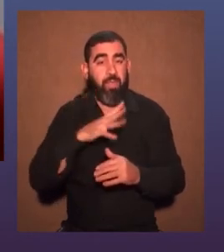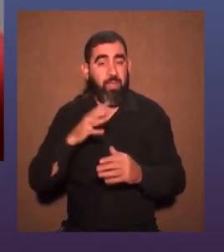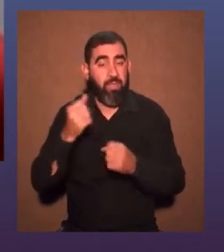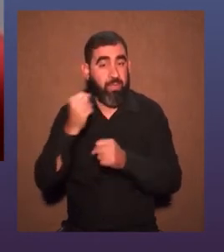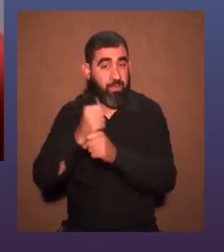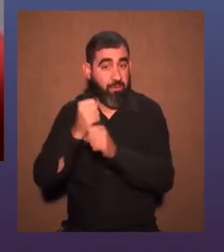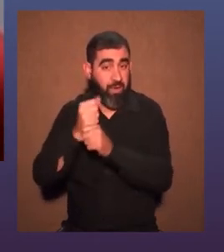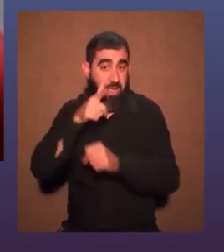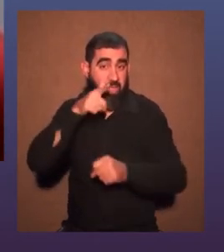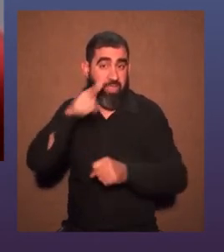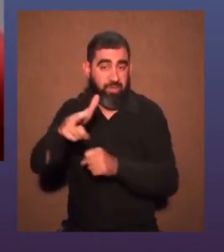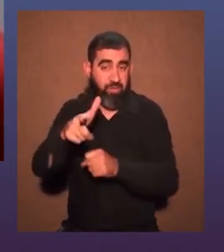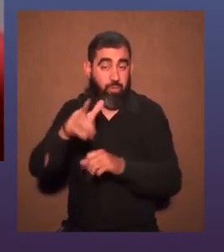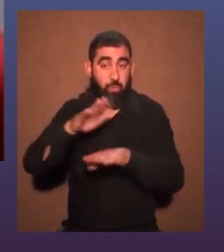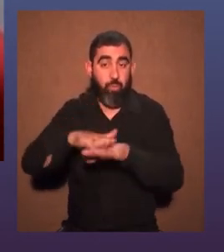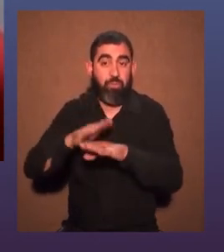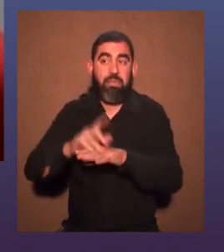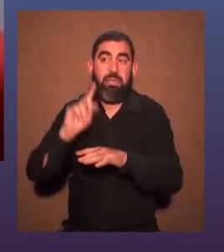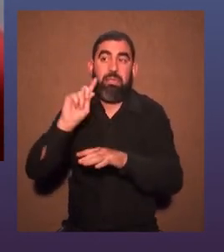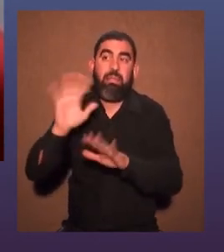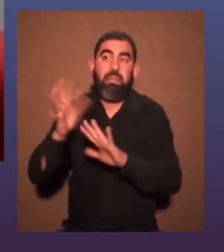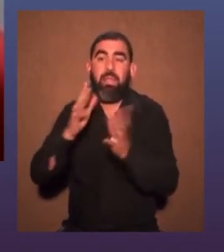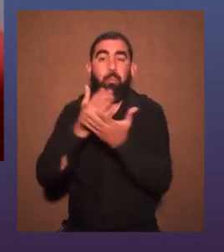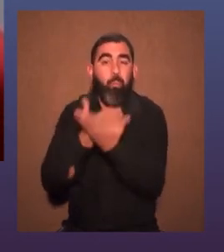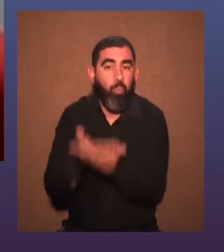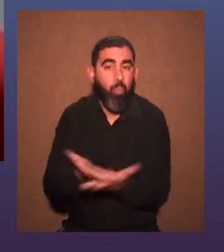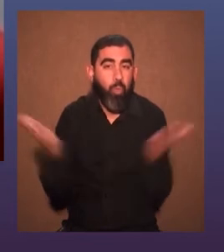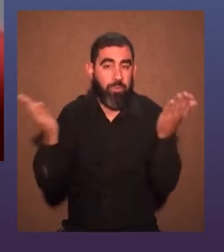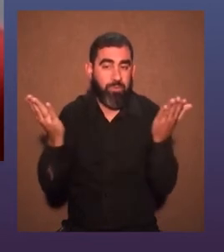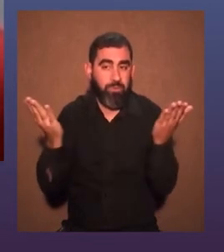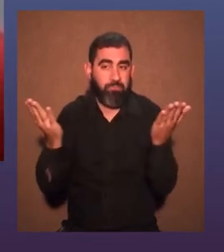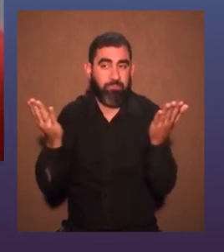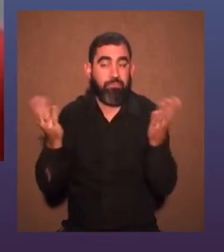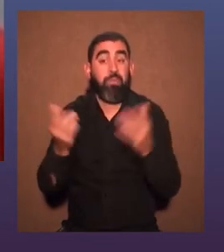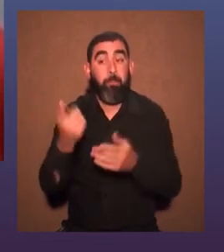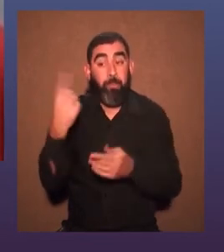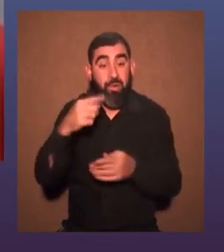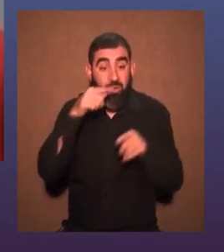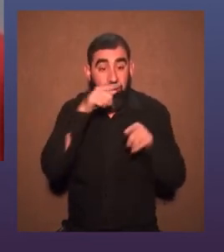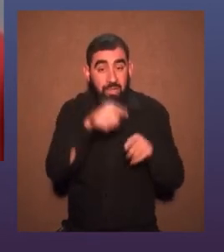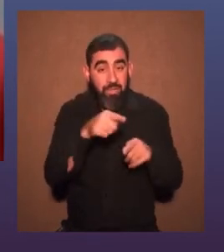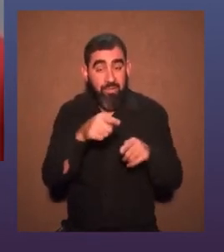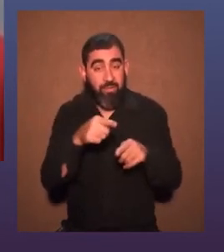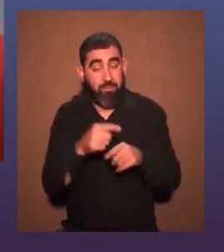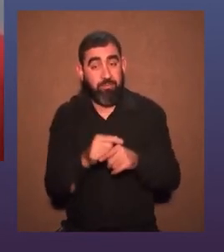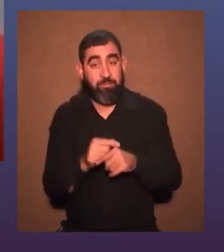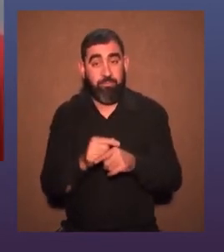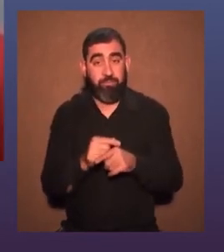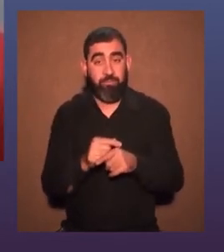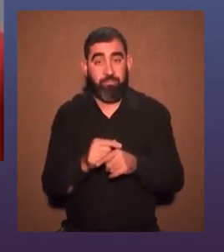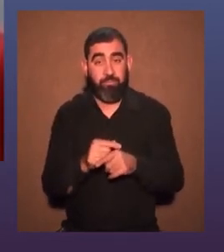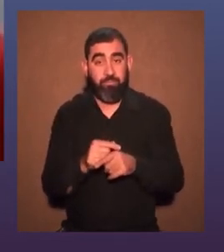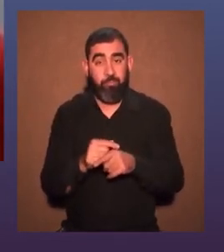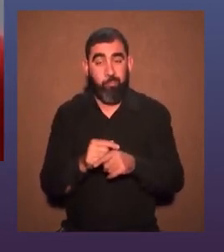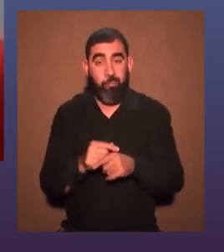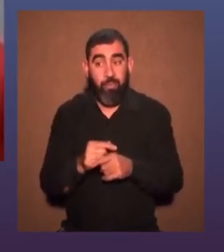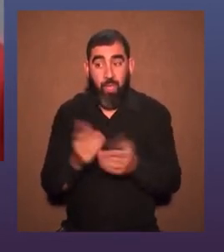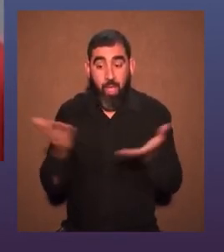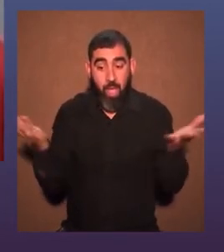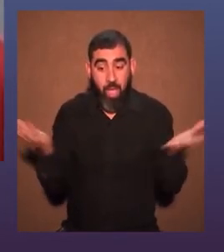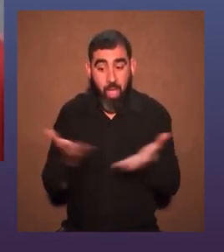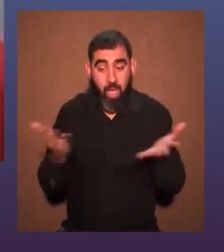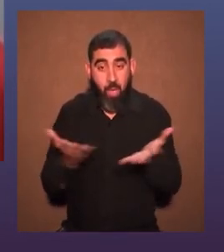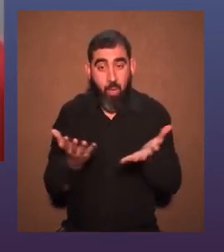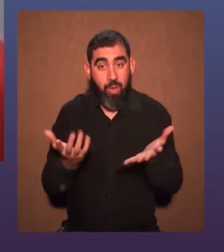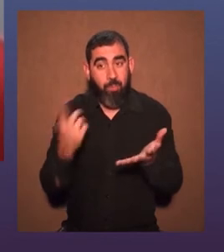coreógrafa en qué queríamos mostrar y cómo, que era una mezcla. En este caso es bien, bien lo contemporáneo,